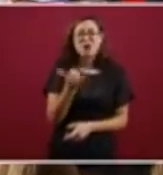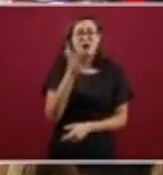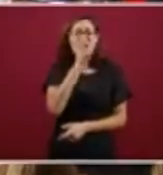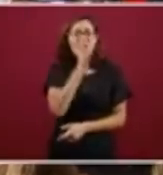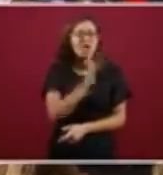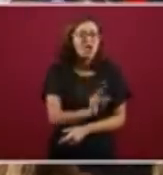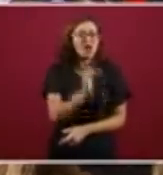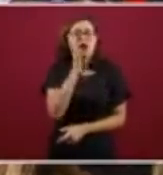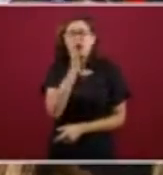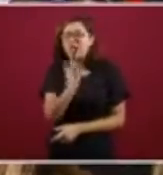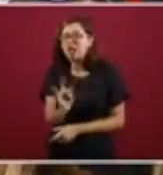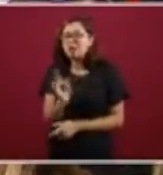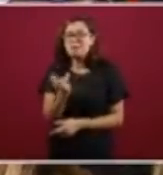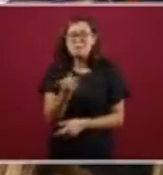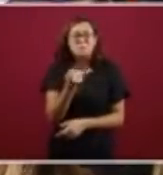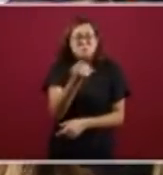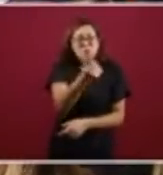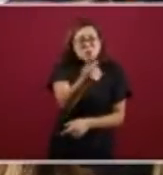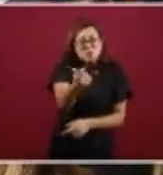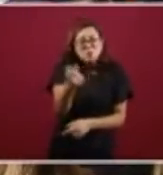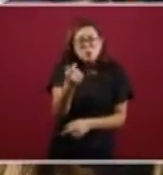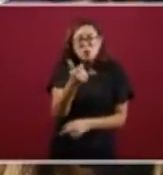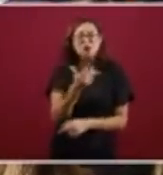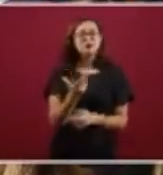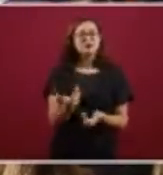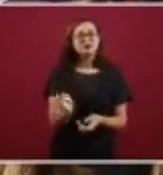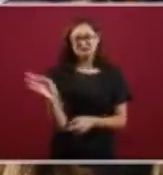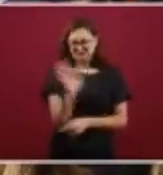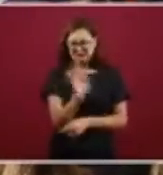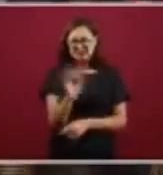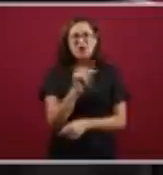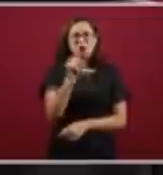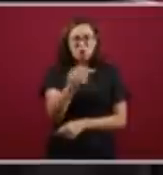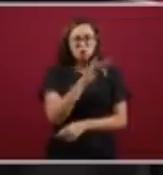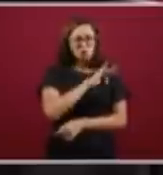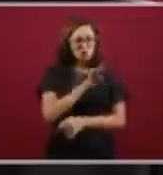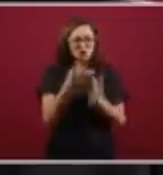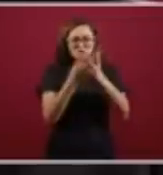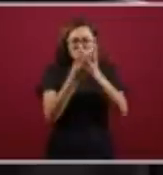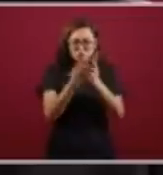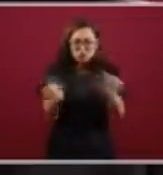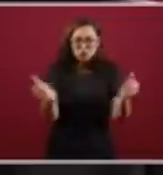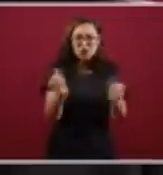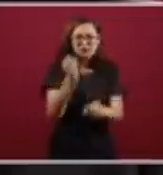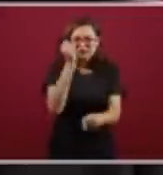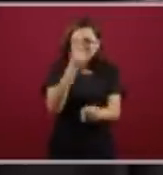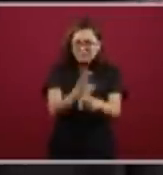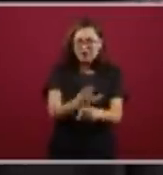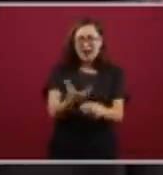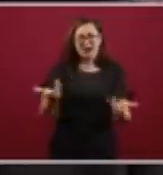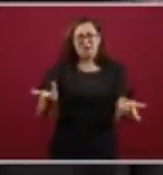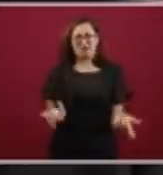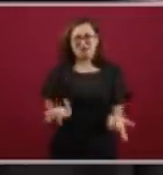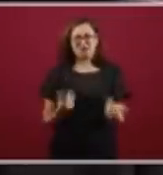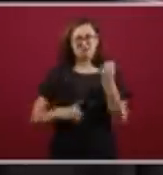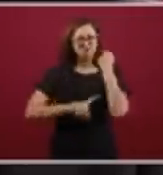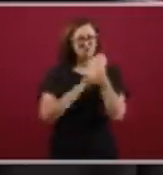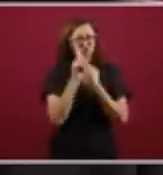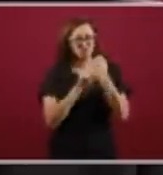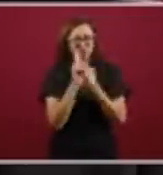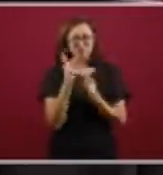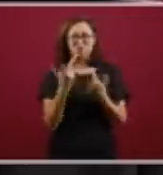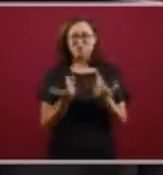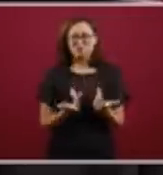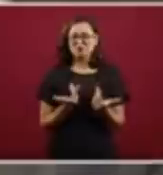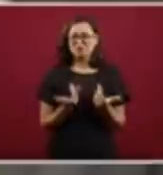pequeñas fallas que a lo mejor ustedes lo pueden solucionar, porque lo pueden solucionar a tiempo, están muy a tiempo de solucionar el programa.